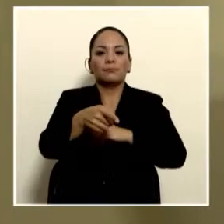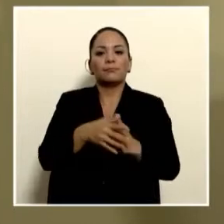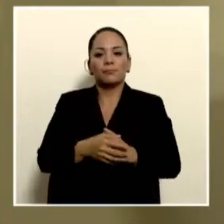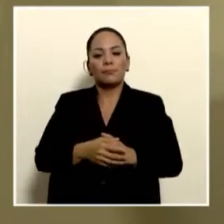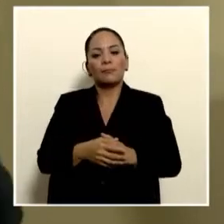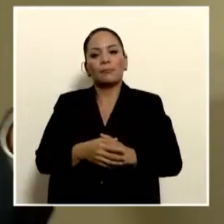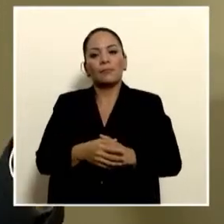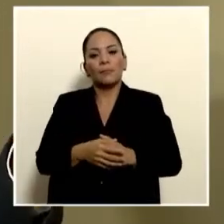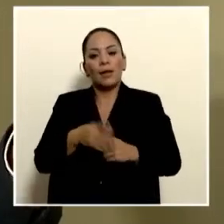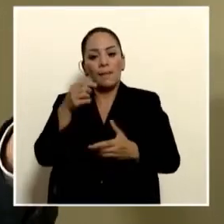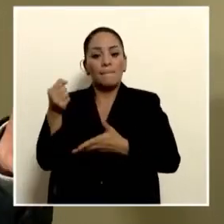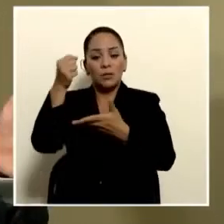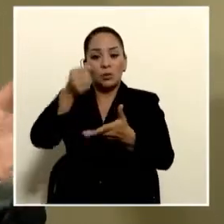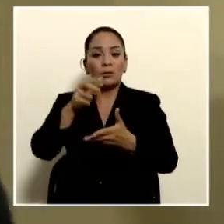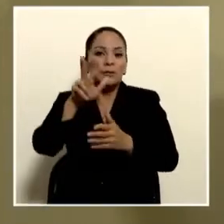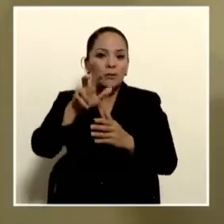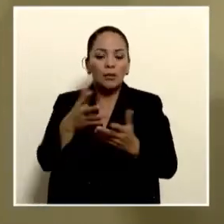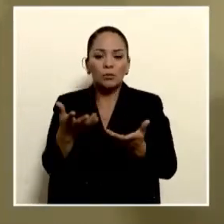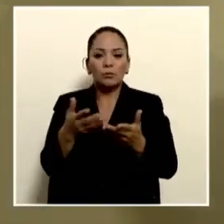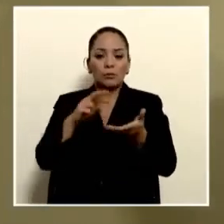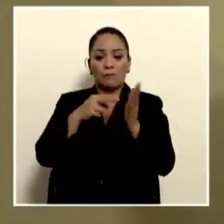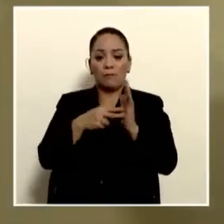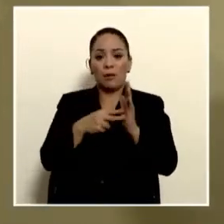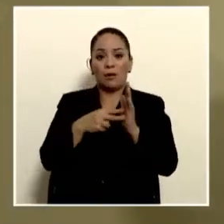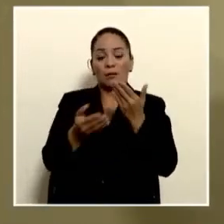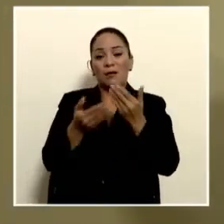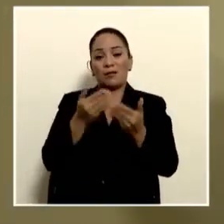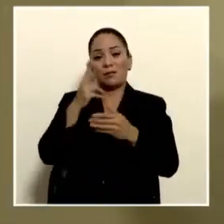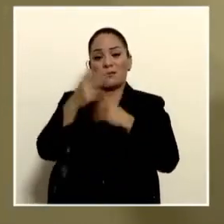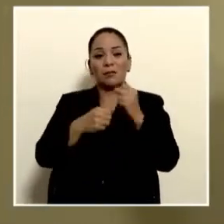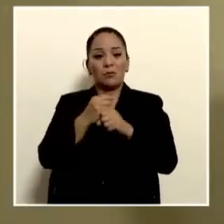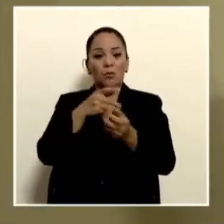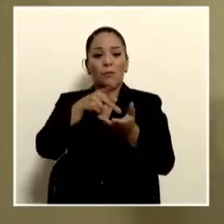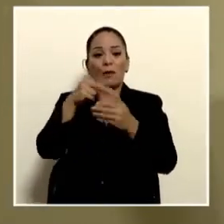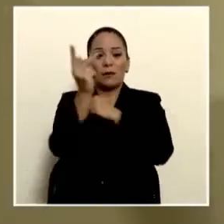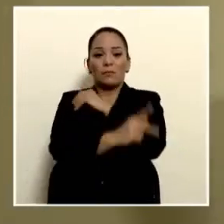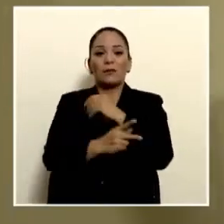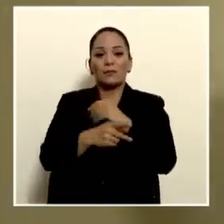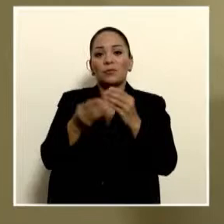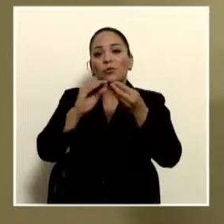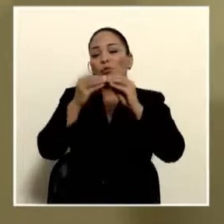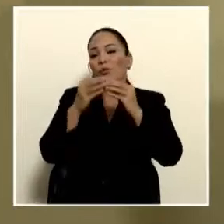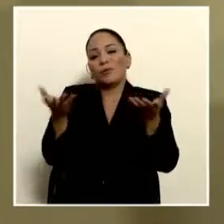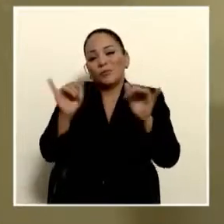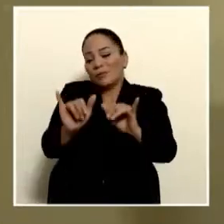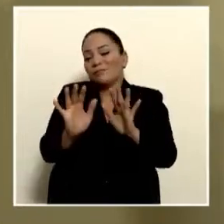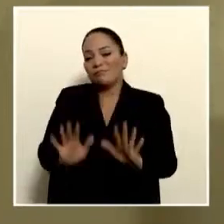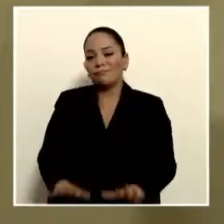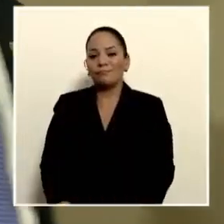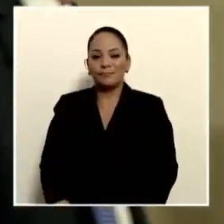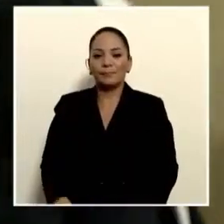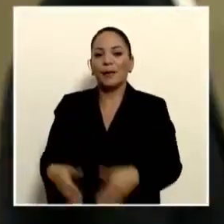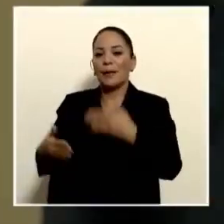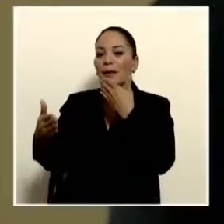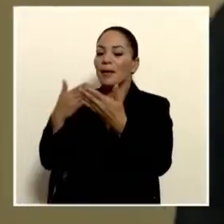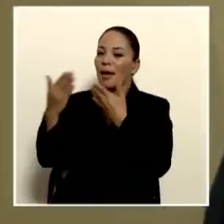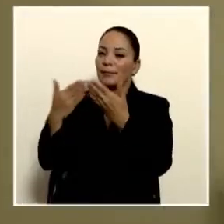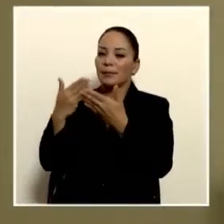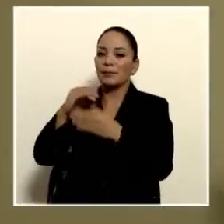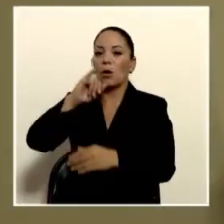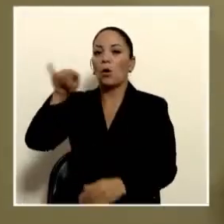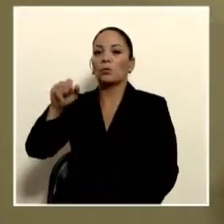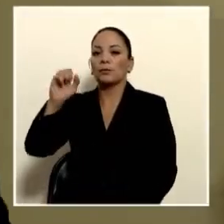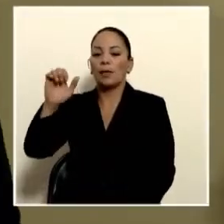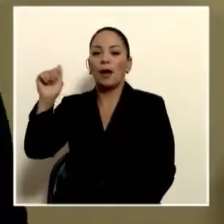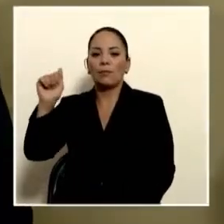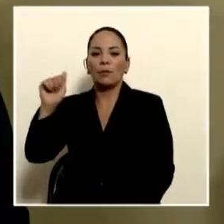cual, de ahí, si es una inversión de 300, casi que en 3 años se lo paga el país. Así que eso, números redondos, señor presidente. Muchísimas gracias, don José Álvaro.